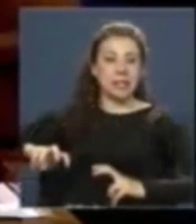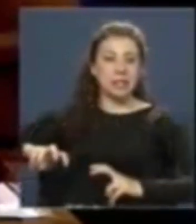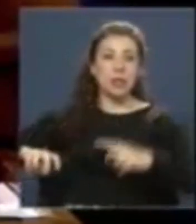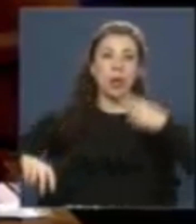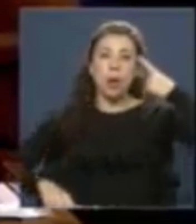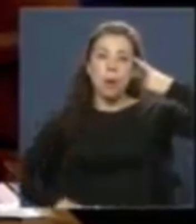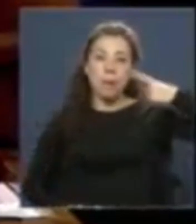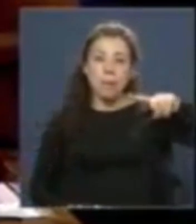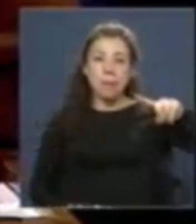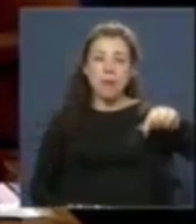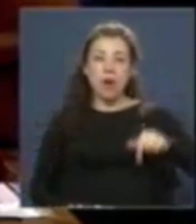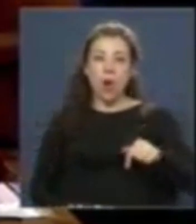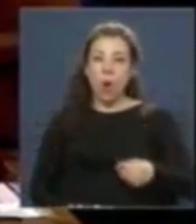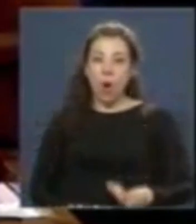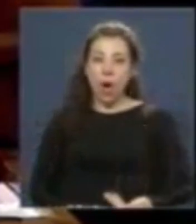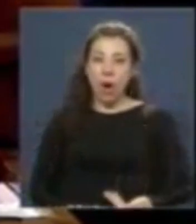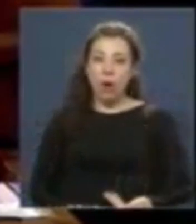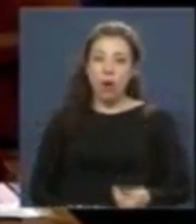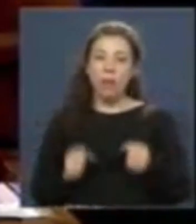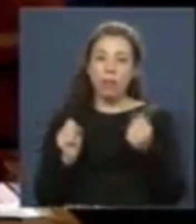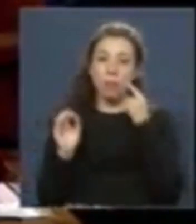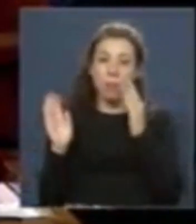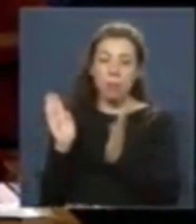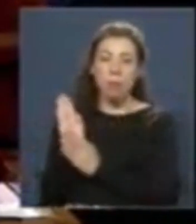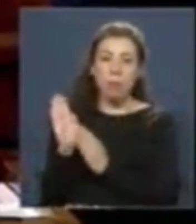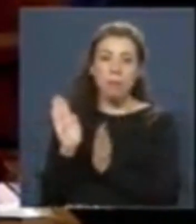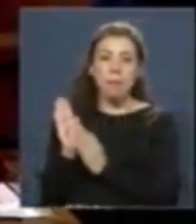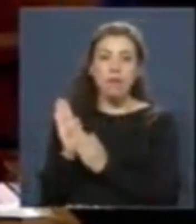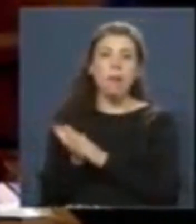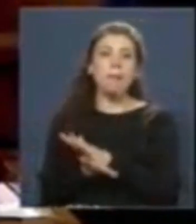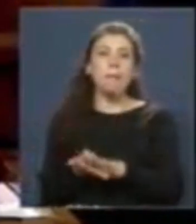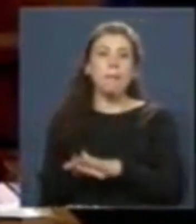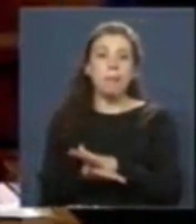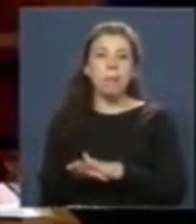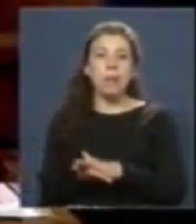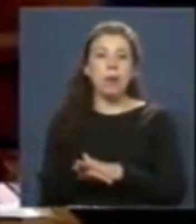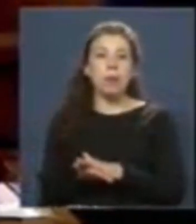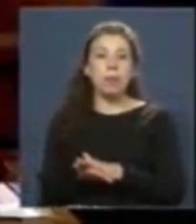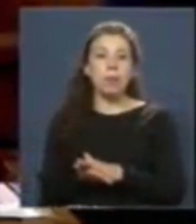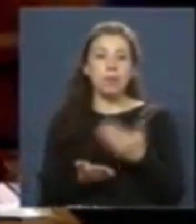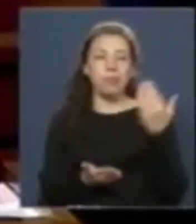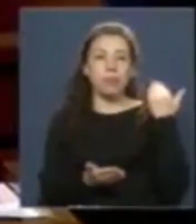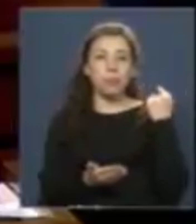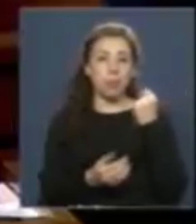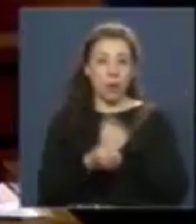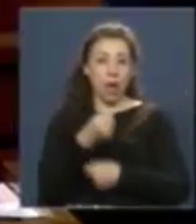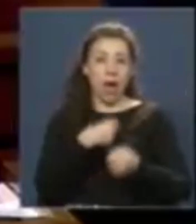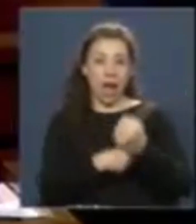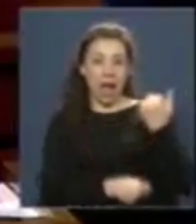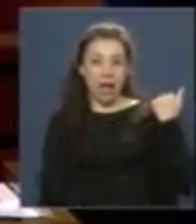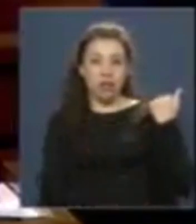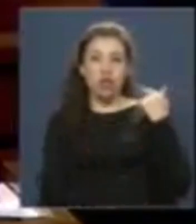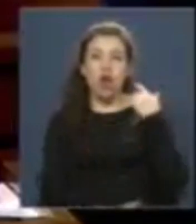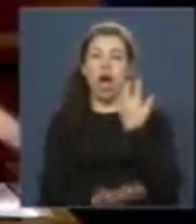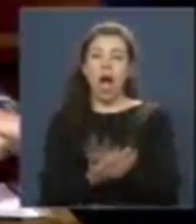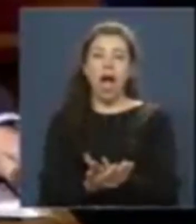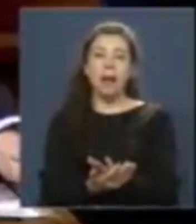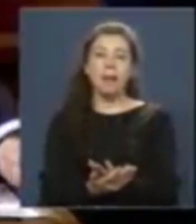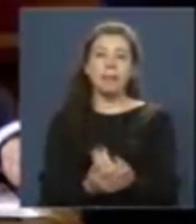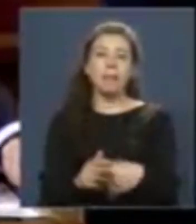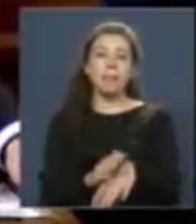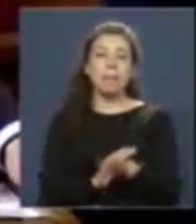embargo, hoy en día hemos podido constatar que, por ejemplo, durante el año recién pasado, se registraron más